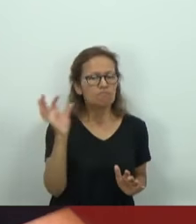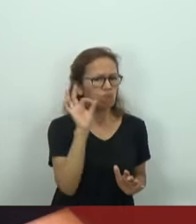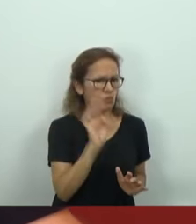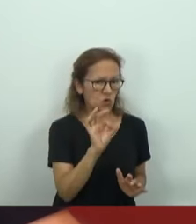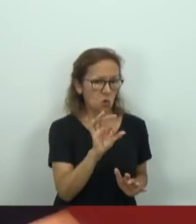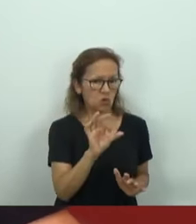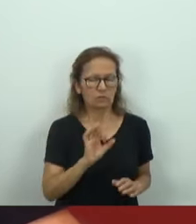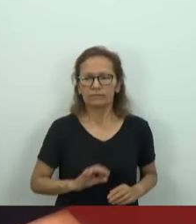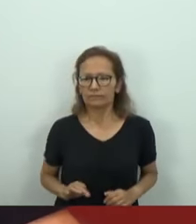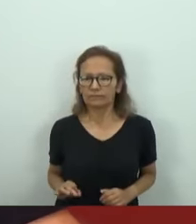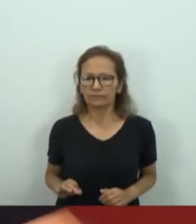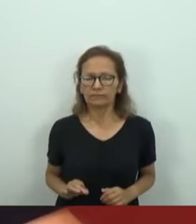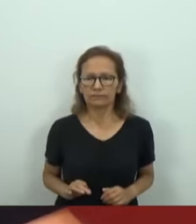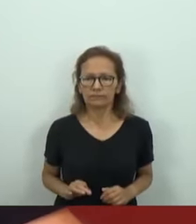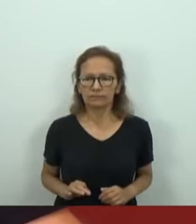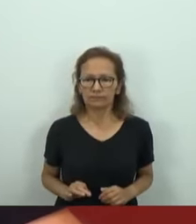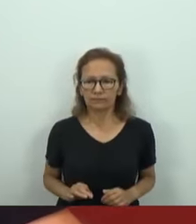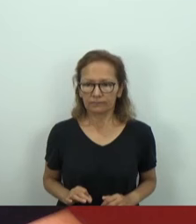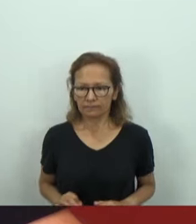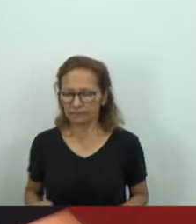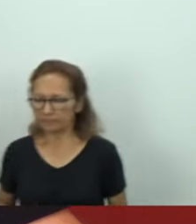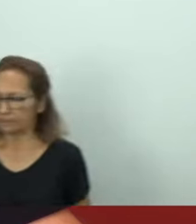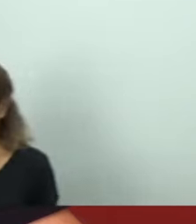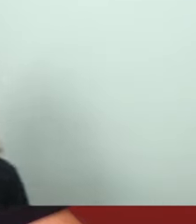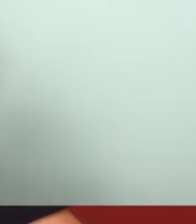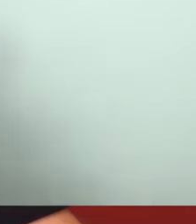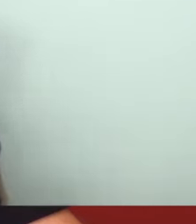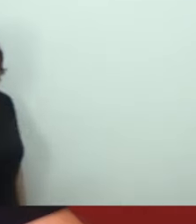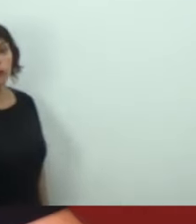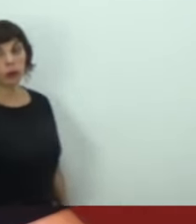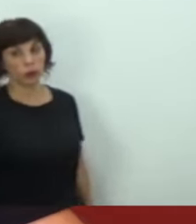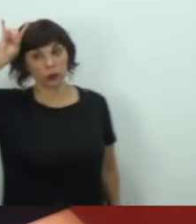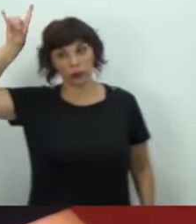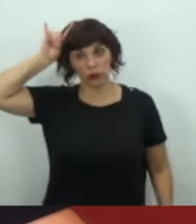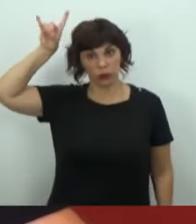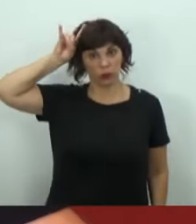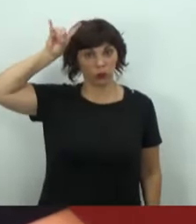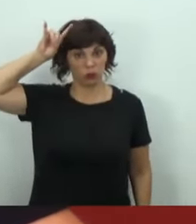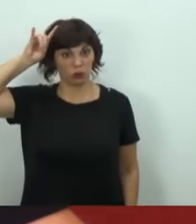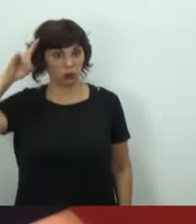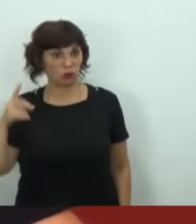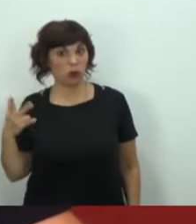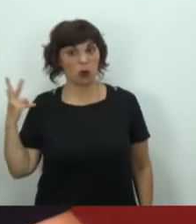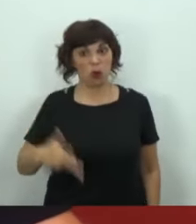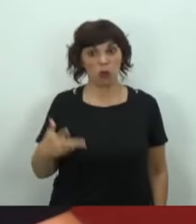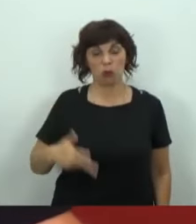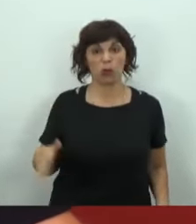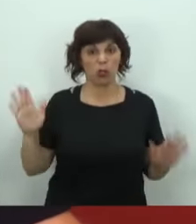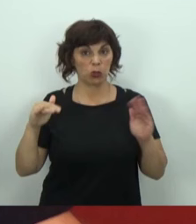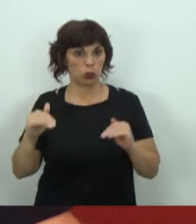Ningún demonio tiene el derecho de resistir al poderoso nombre de